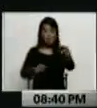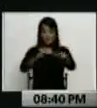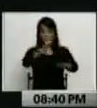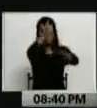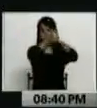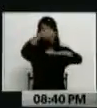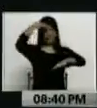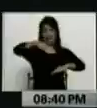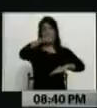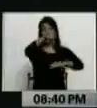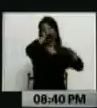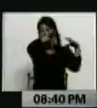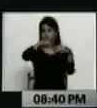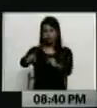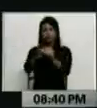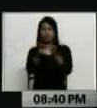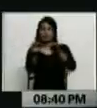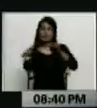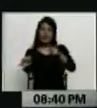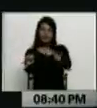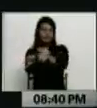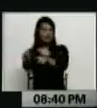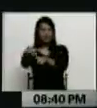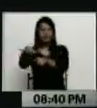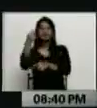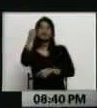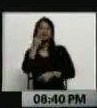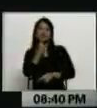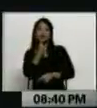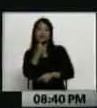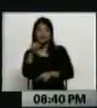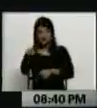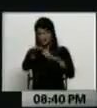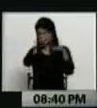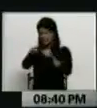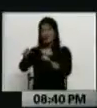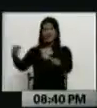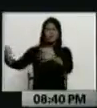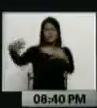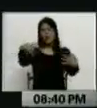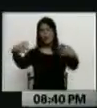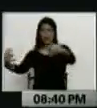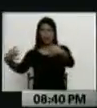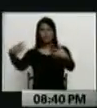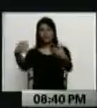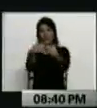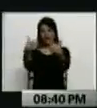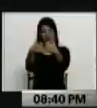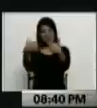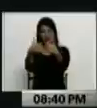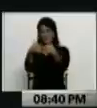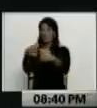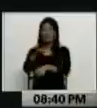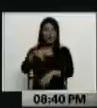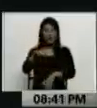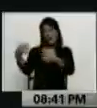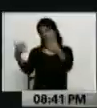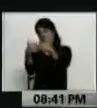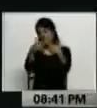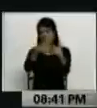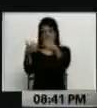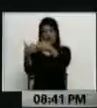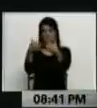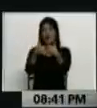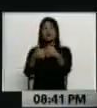José Francisco Bermúdez toma la ciudad de irapa ubicada en el actual estado sucre en lo que sería la batalla de irapa enfrentamiento entre las